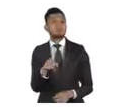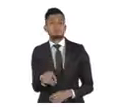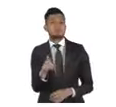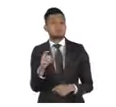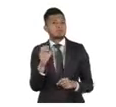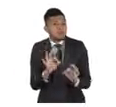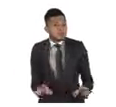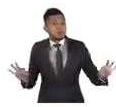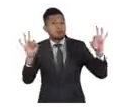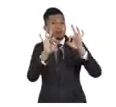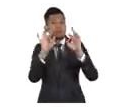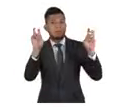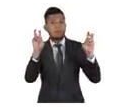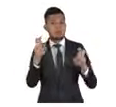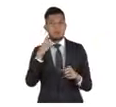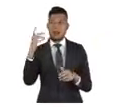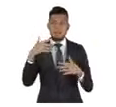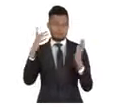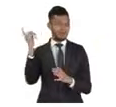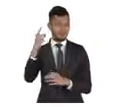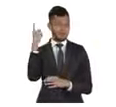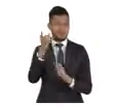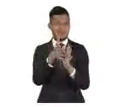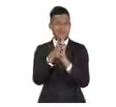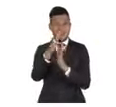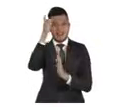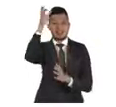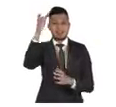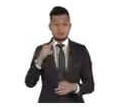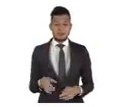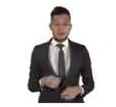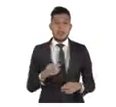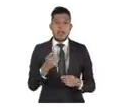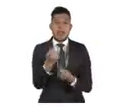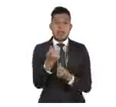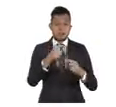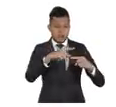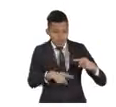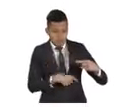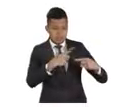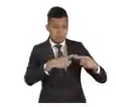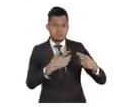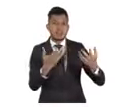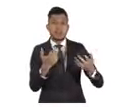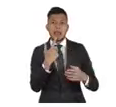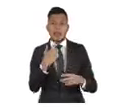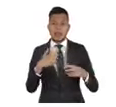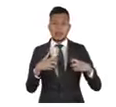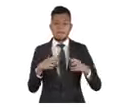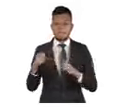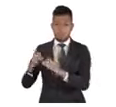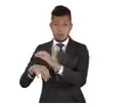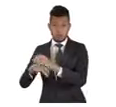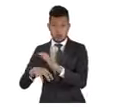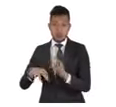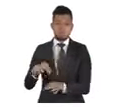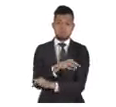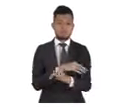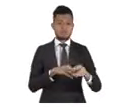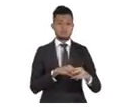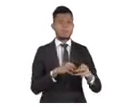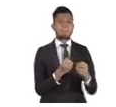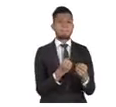famosa economía circular, y es como usar una nueva fuente de energía desde la basura para producir un combustible